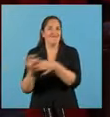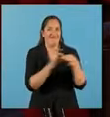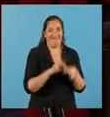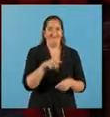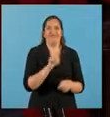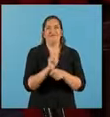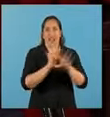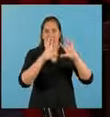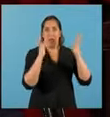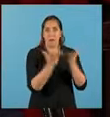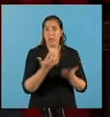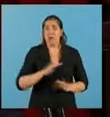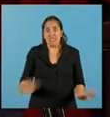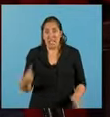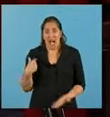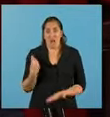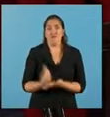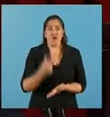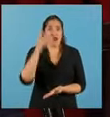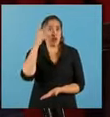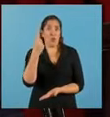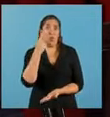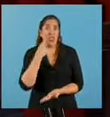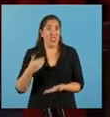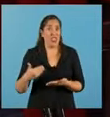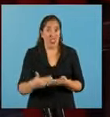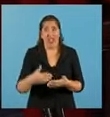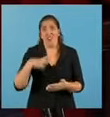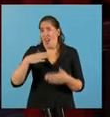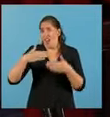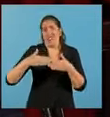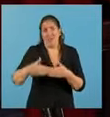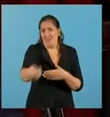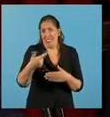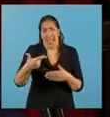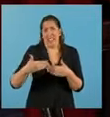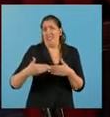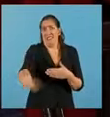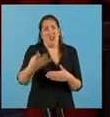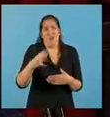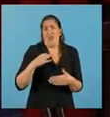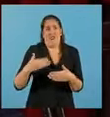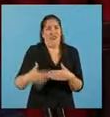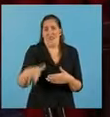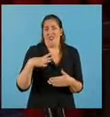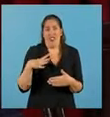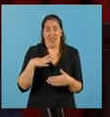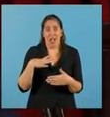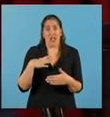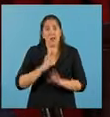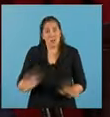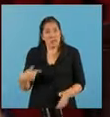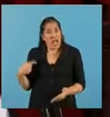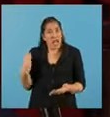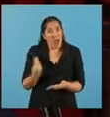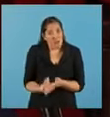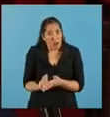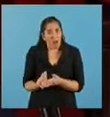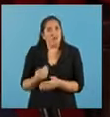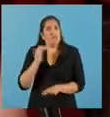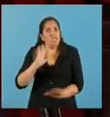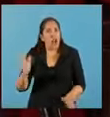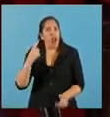81 días de gestión. Casi nos queda todo el mandato por delante. En este tiempo hemos alcanzado nuestros primeros